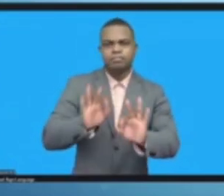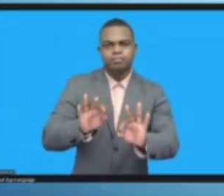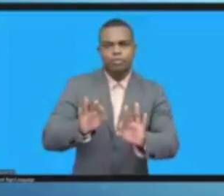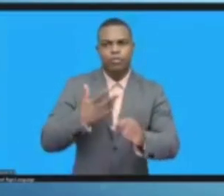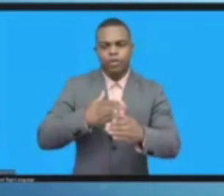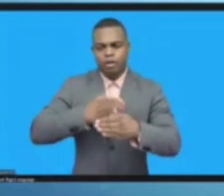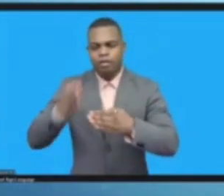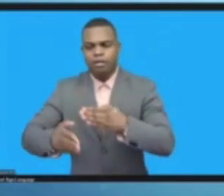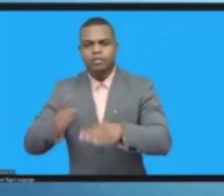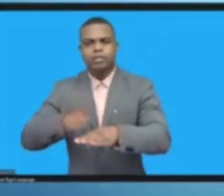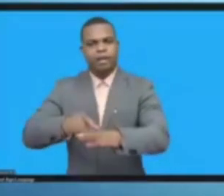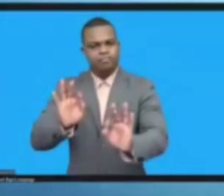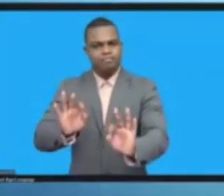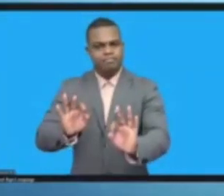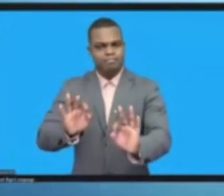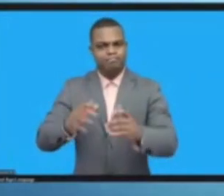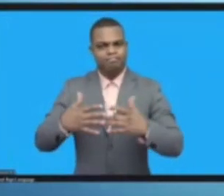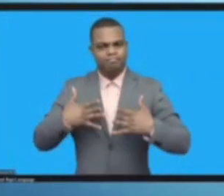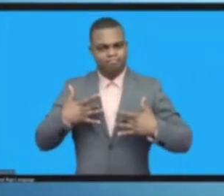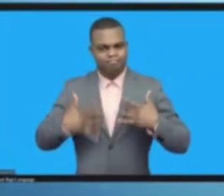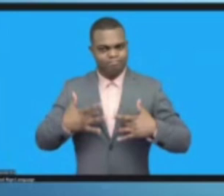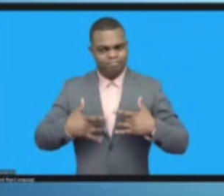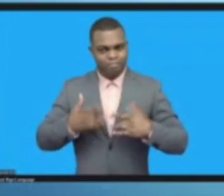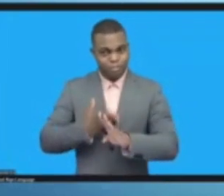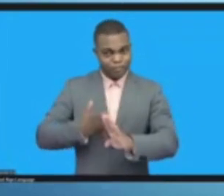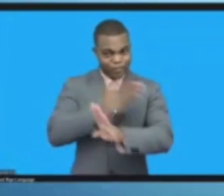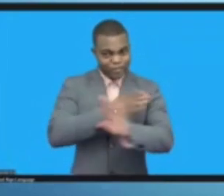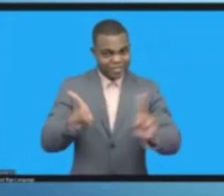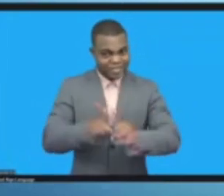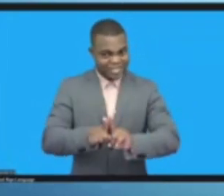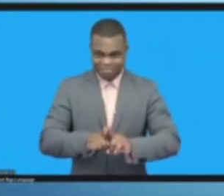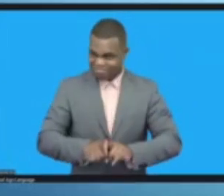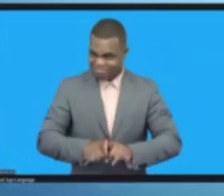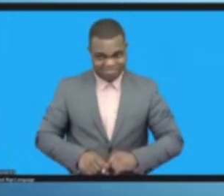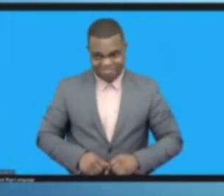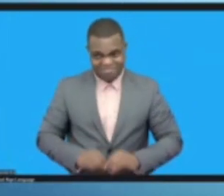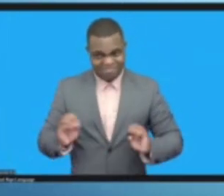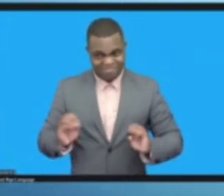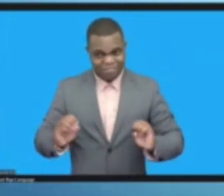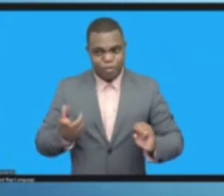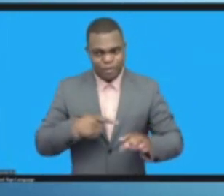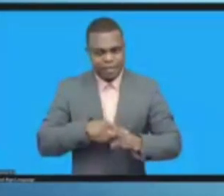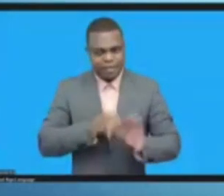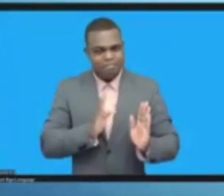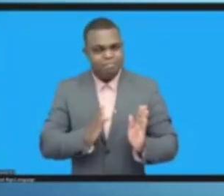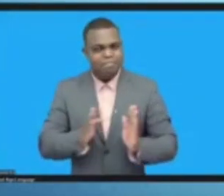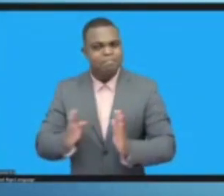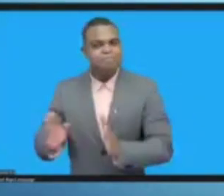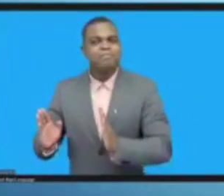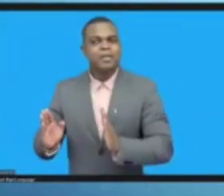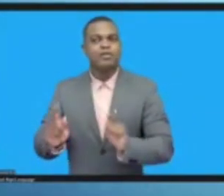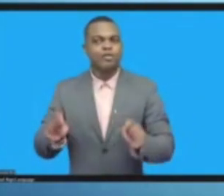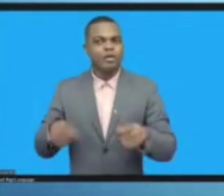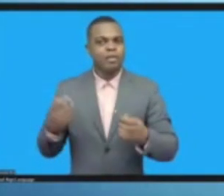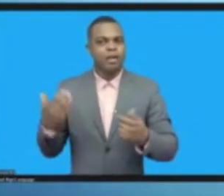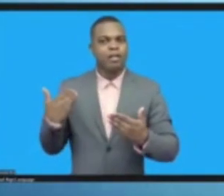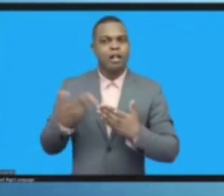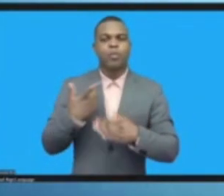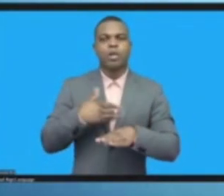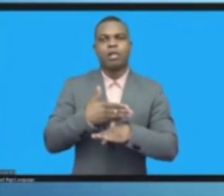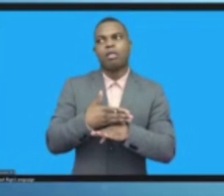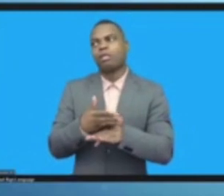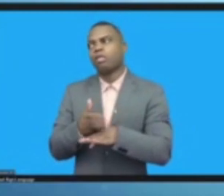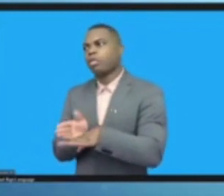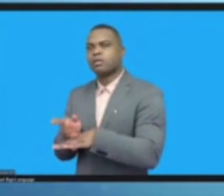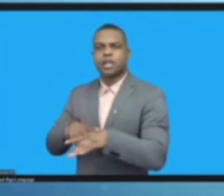estamos por comenzar con la sesión de apertura con presentaciones a cargo de representantes de